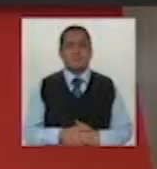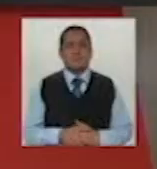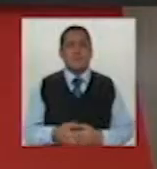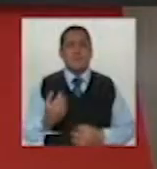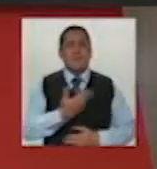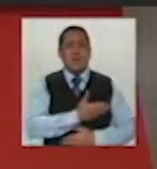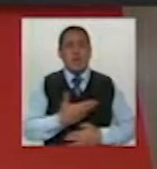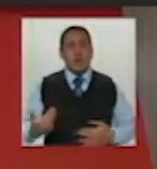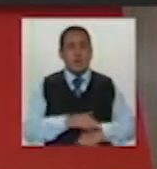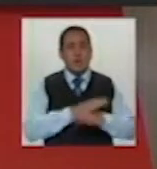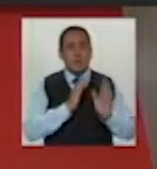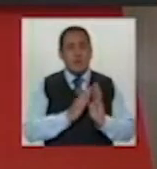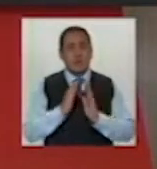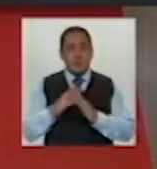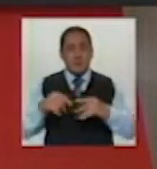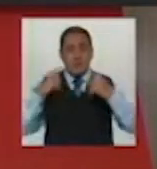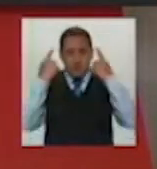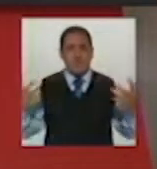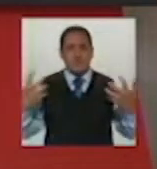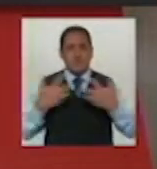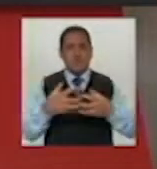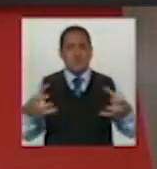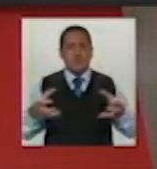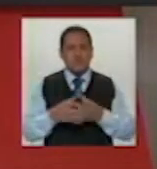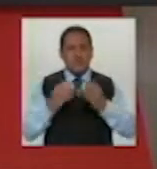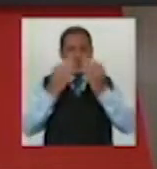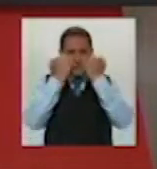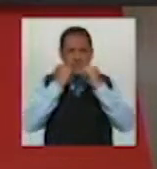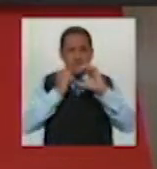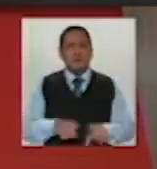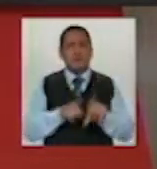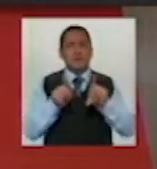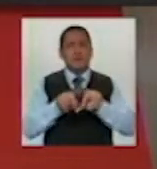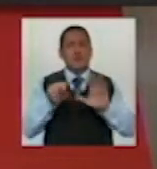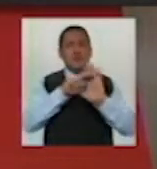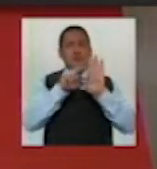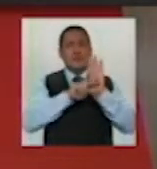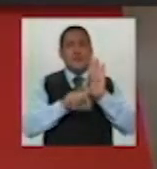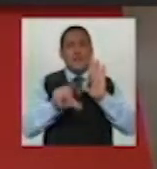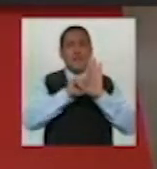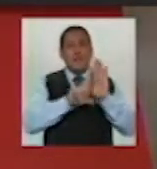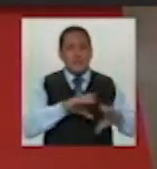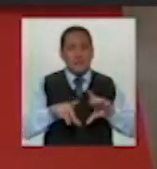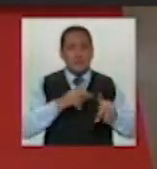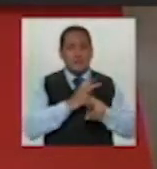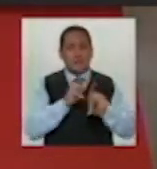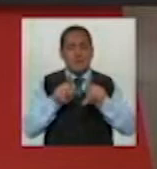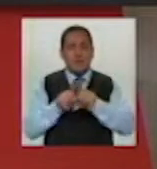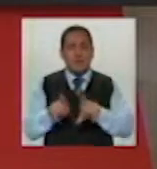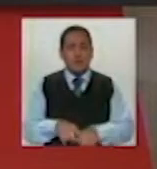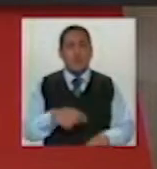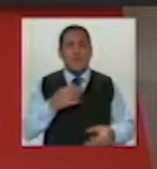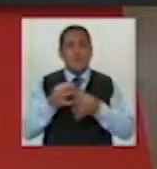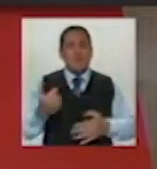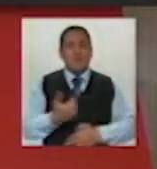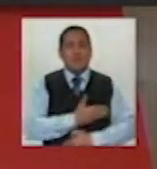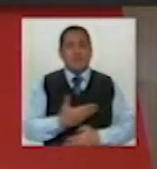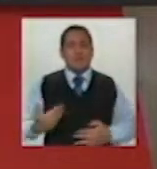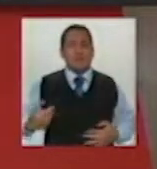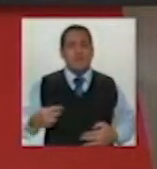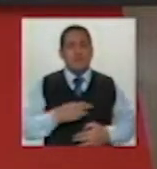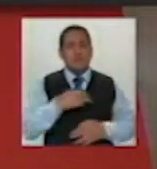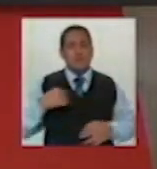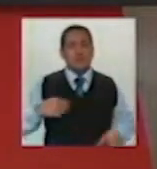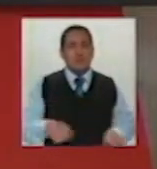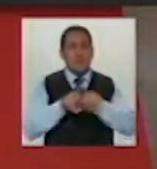El gobierno prepara una estrategia integral contra el terrorismo que incluye una normatividad legal y acciones de prevención, dijo el presidente del Consejo de Ministros.